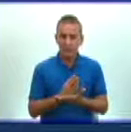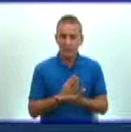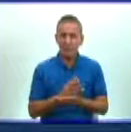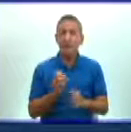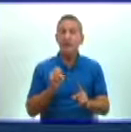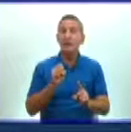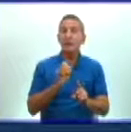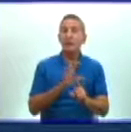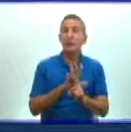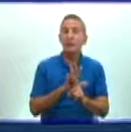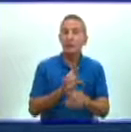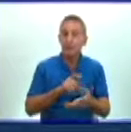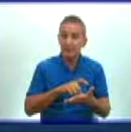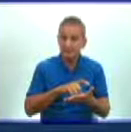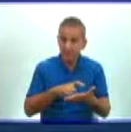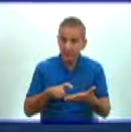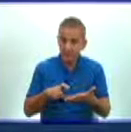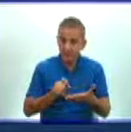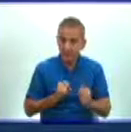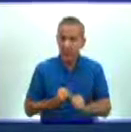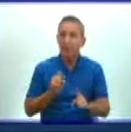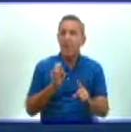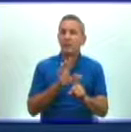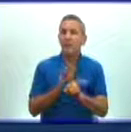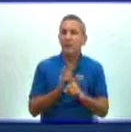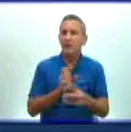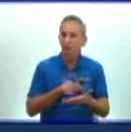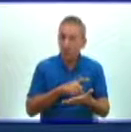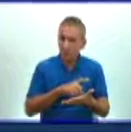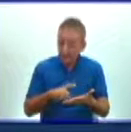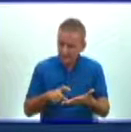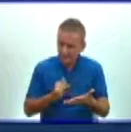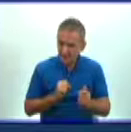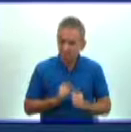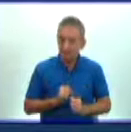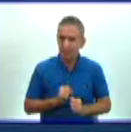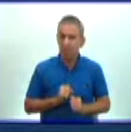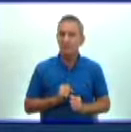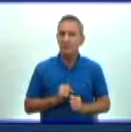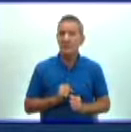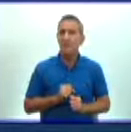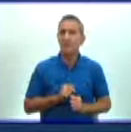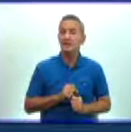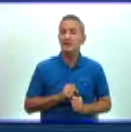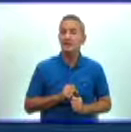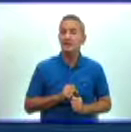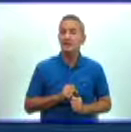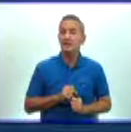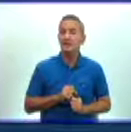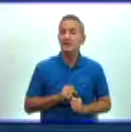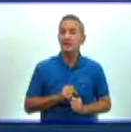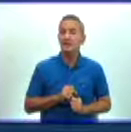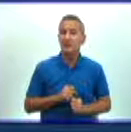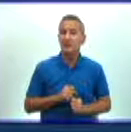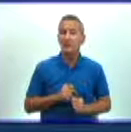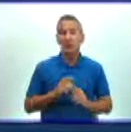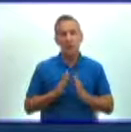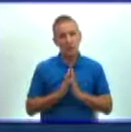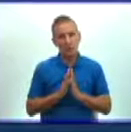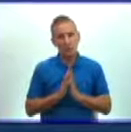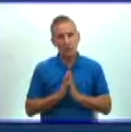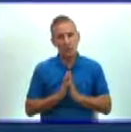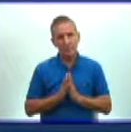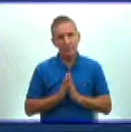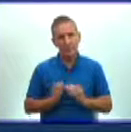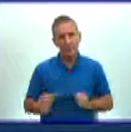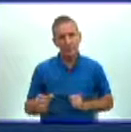empezar su texto, para comenzar su texto, entonces tenga en cuenta todo